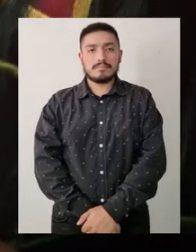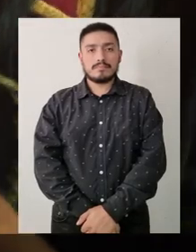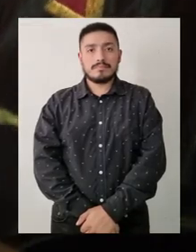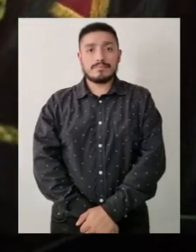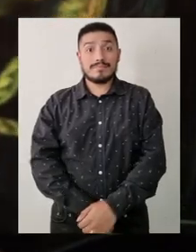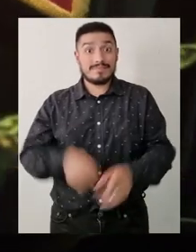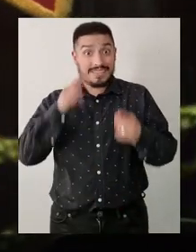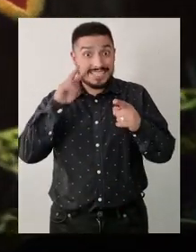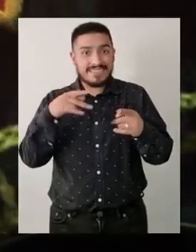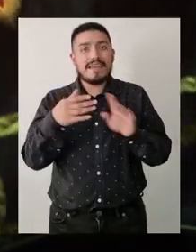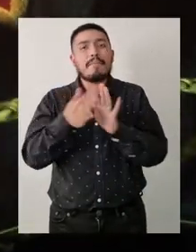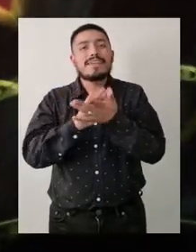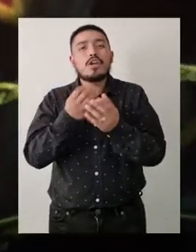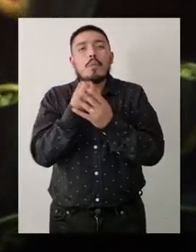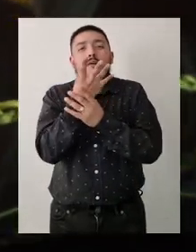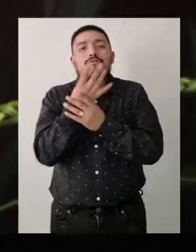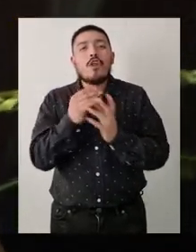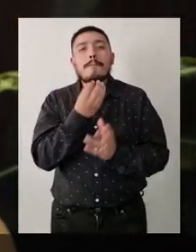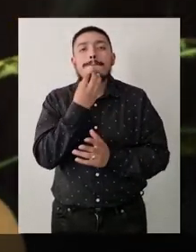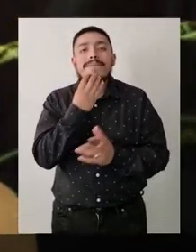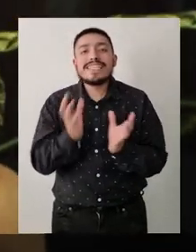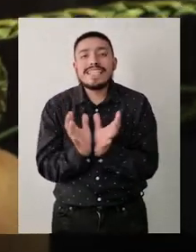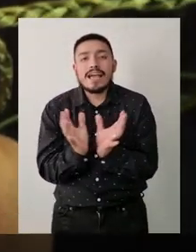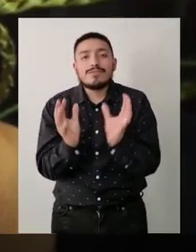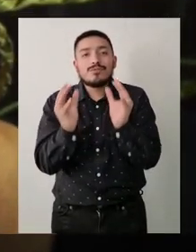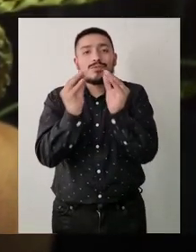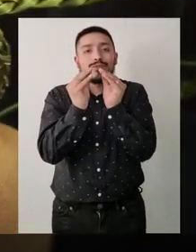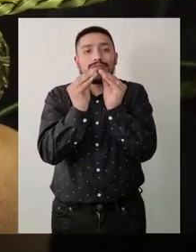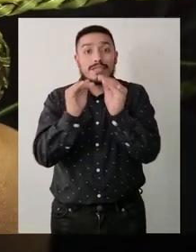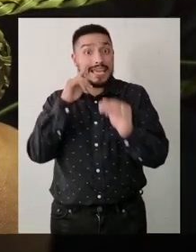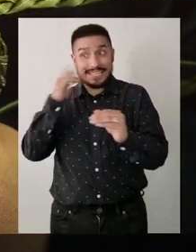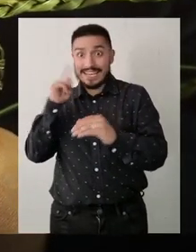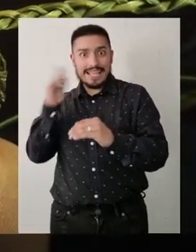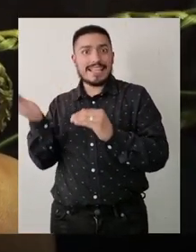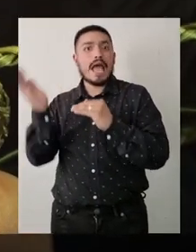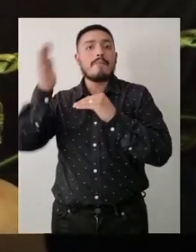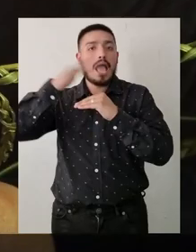Aquí queda así como falsito, pero se